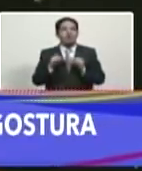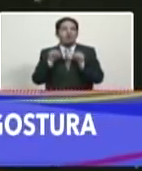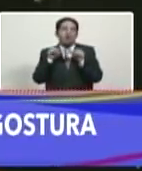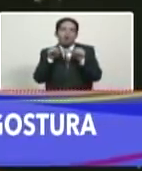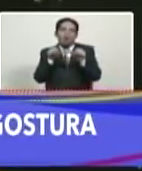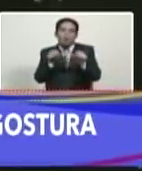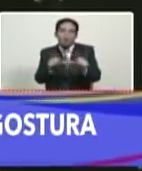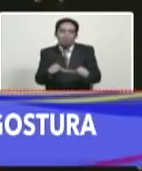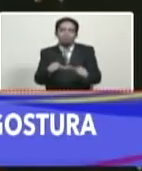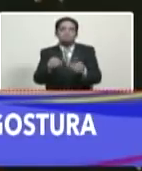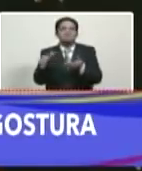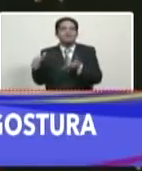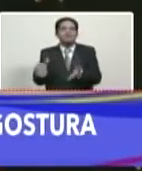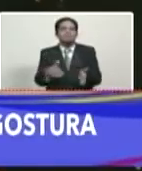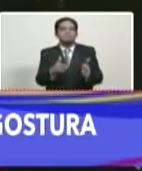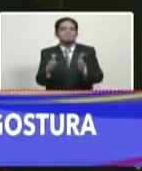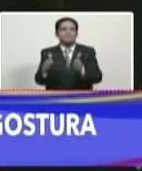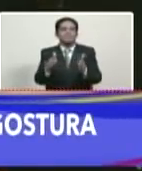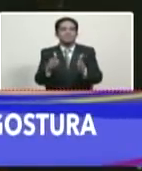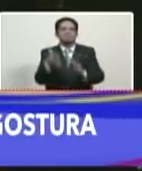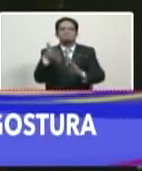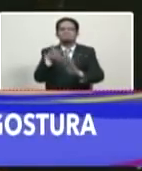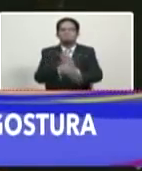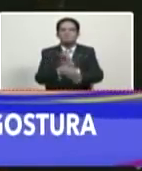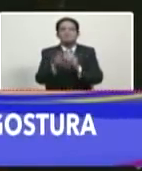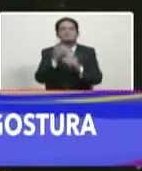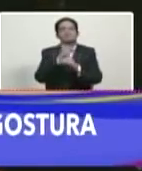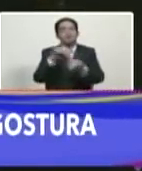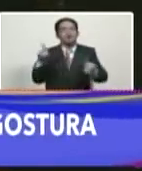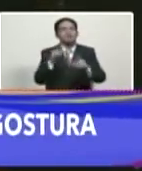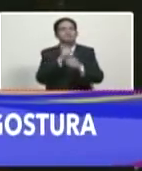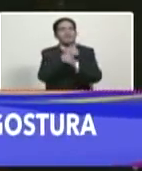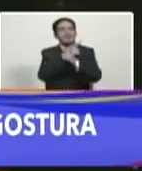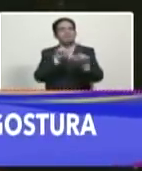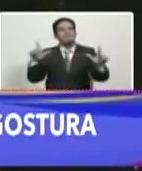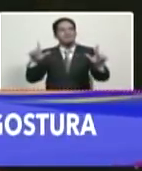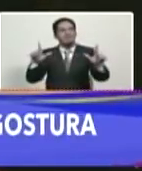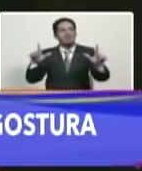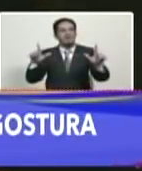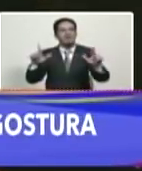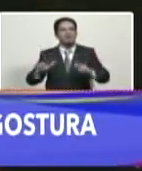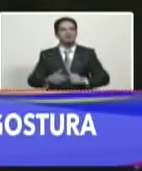camino de la democracia, la libertad.